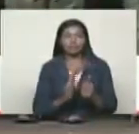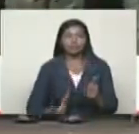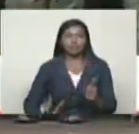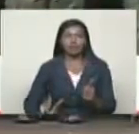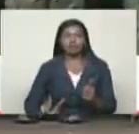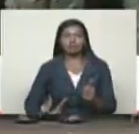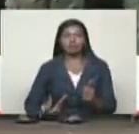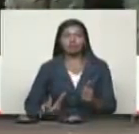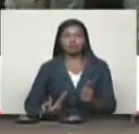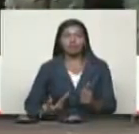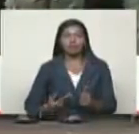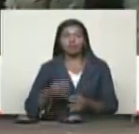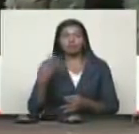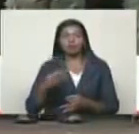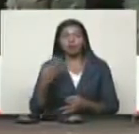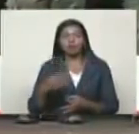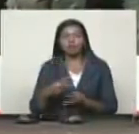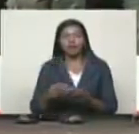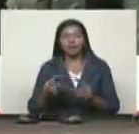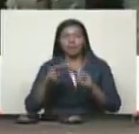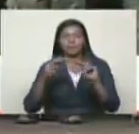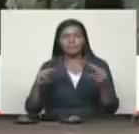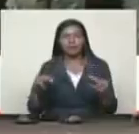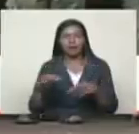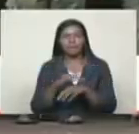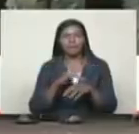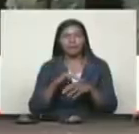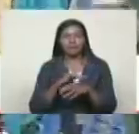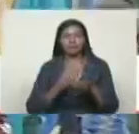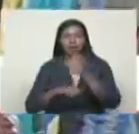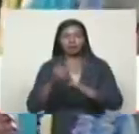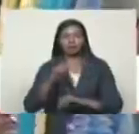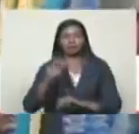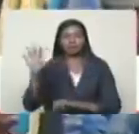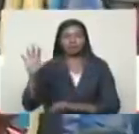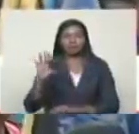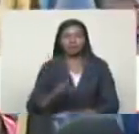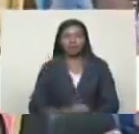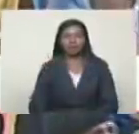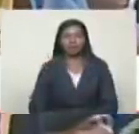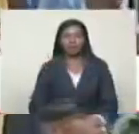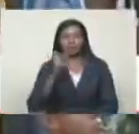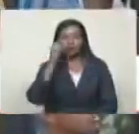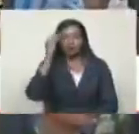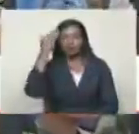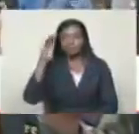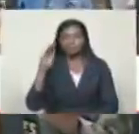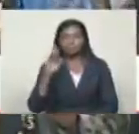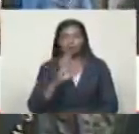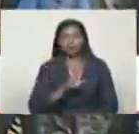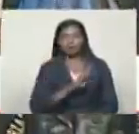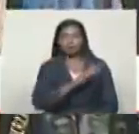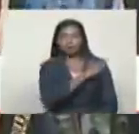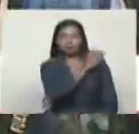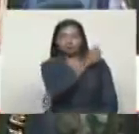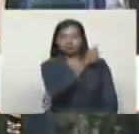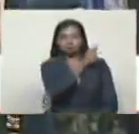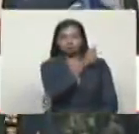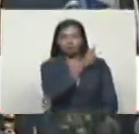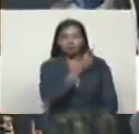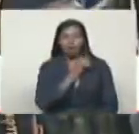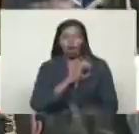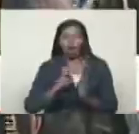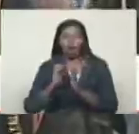Política, Seguridad y Paz, ministro del Poder Popular para la Defensa, y el ciudadano almirante en jefe Remigio Ceballos Hichazo, comandante